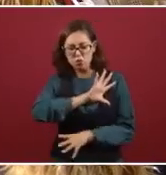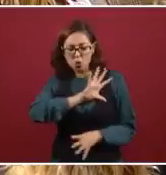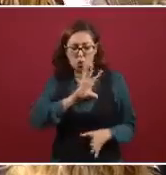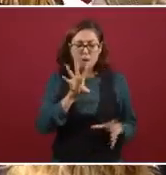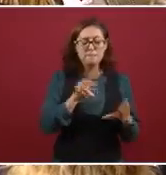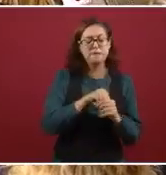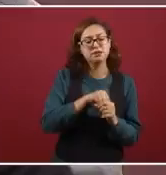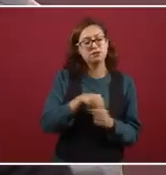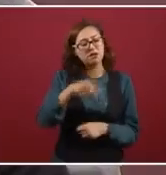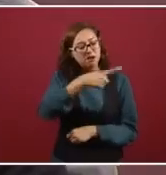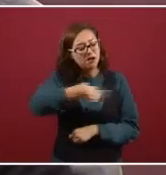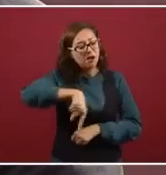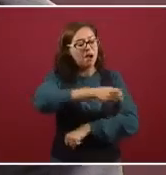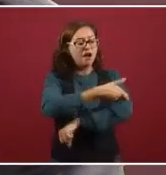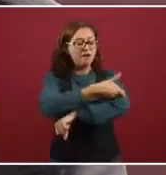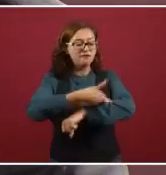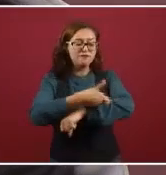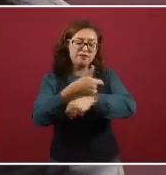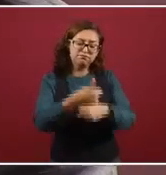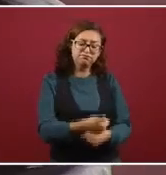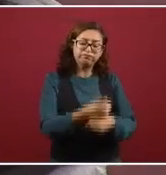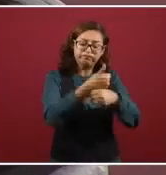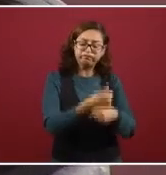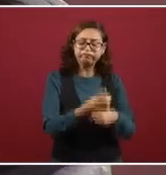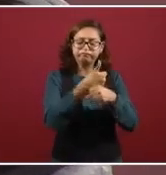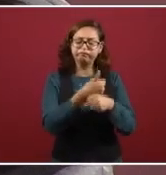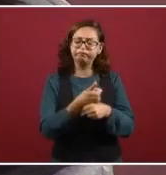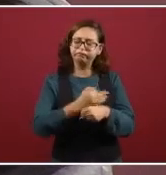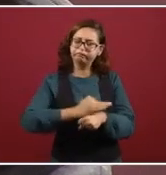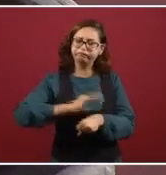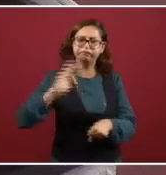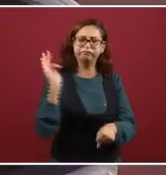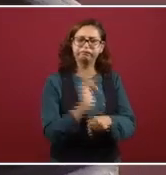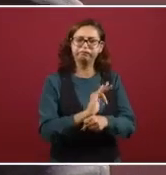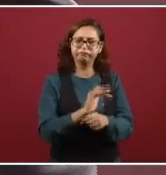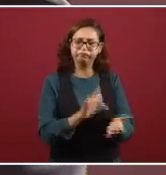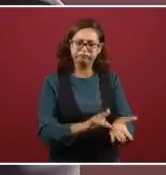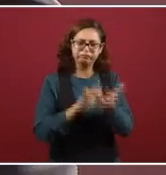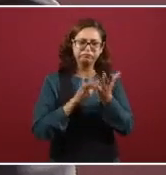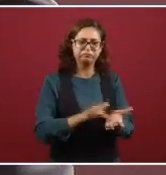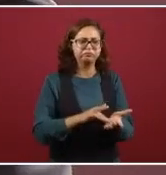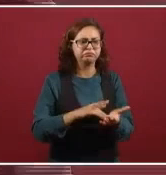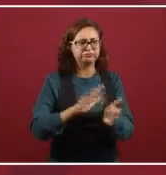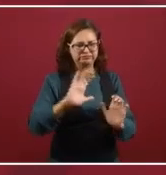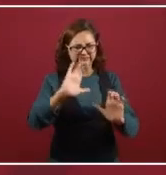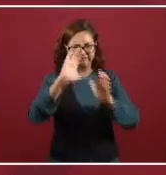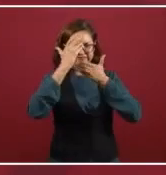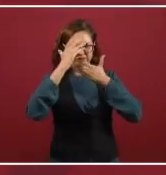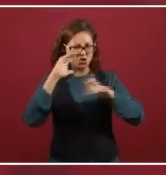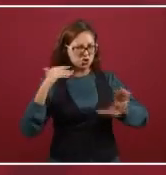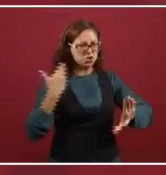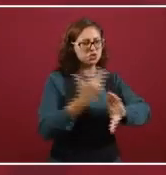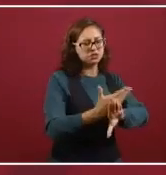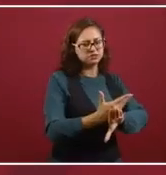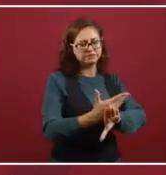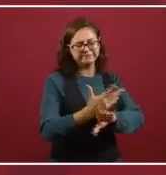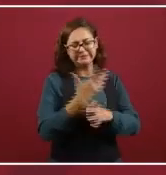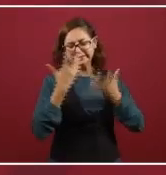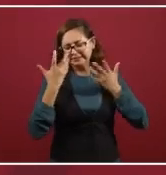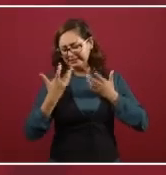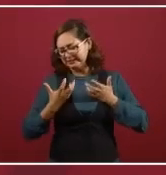víctimas, familiares de las víctimas de este acto terrorista, de esta tragedia.